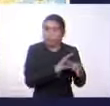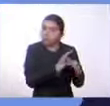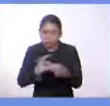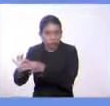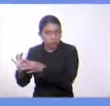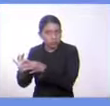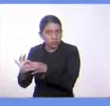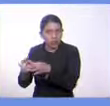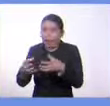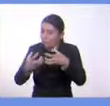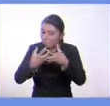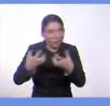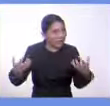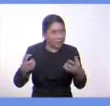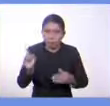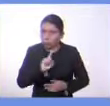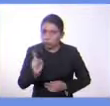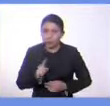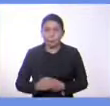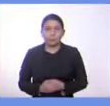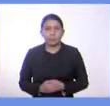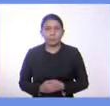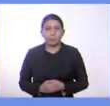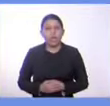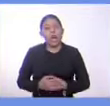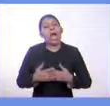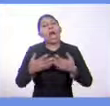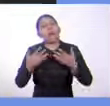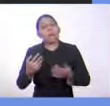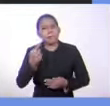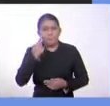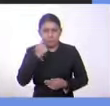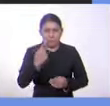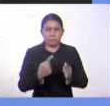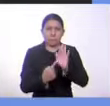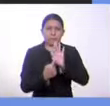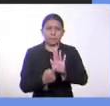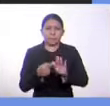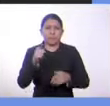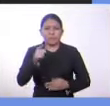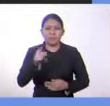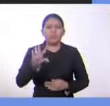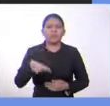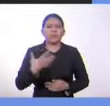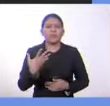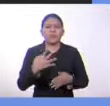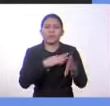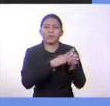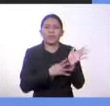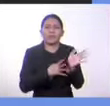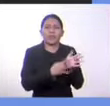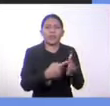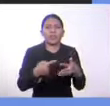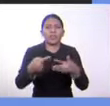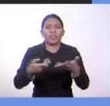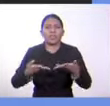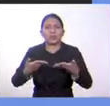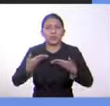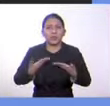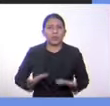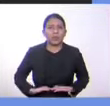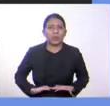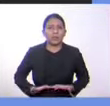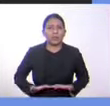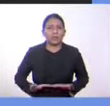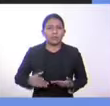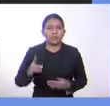pedagógico, quisiera ver si pudiéramos observar en pantalla este pequeño cuadro que habla de los derechos humanos y los derechos de